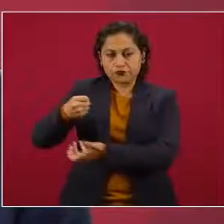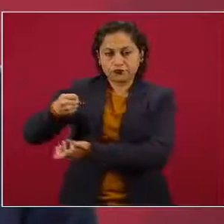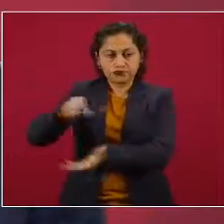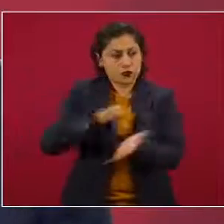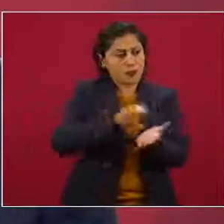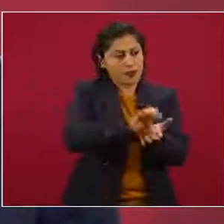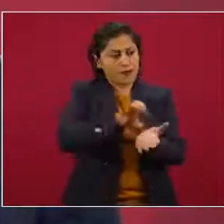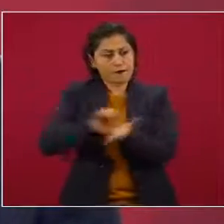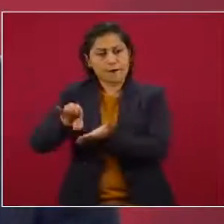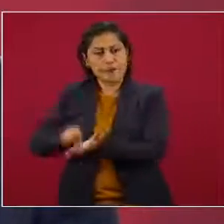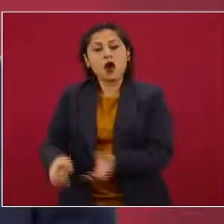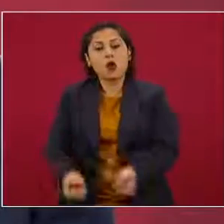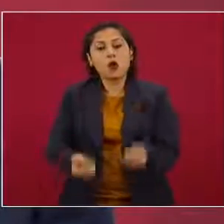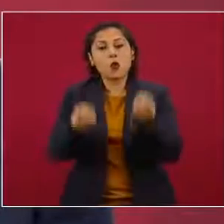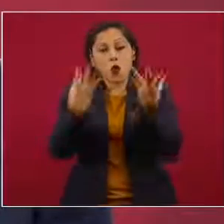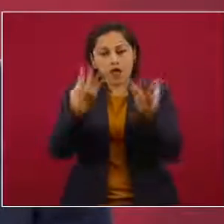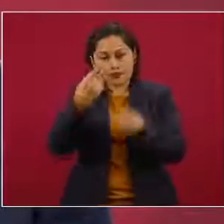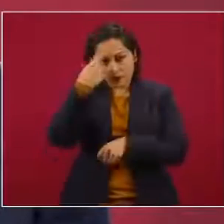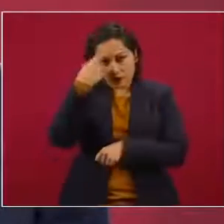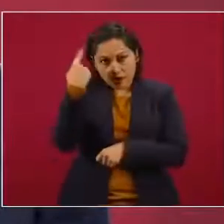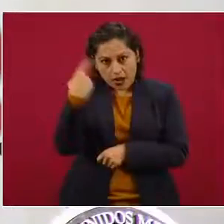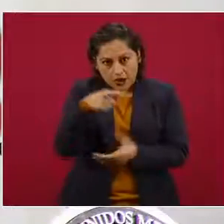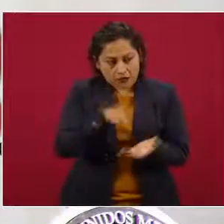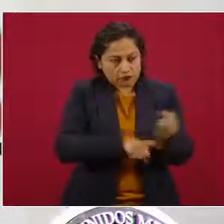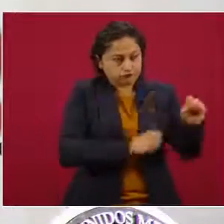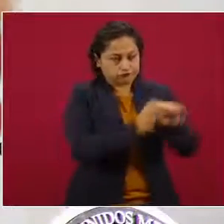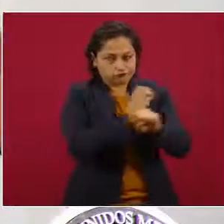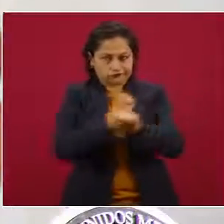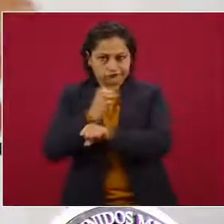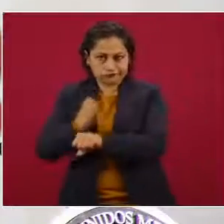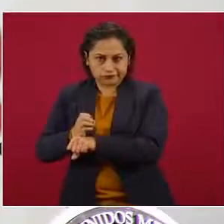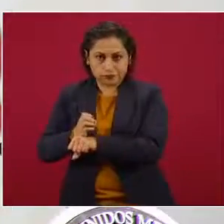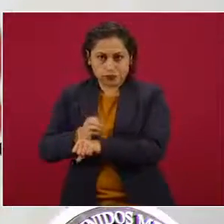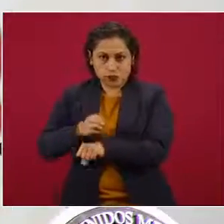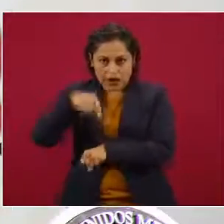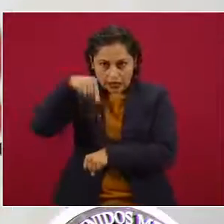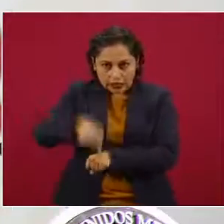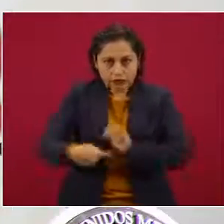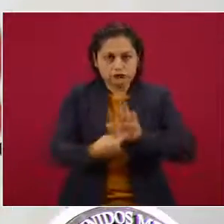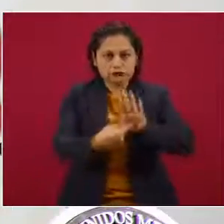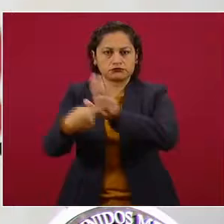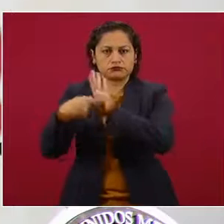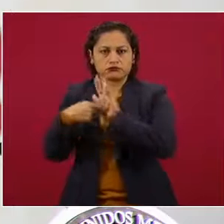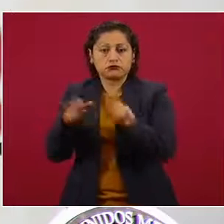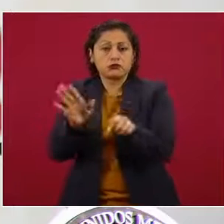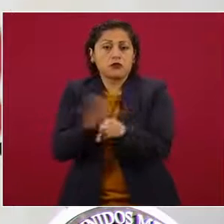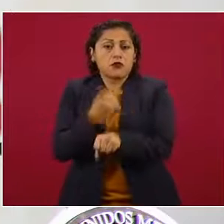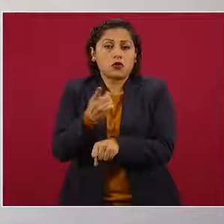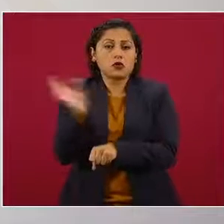porque a lo mejor la gente no lo sabe.